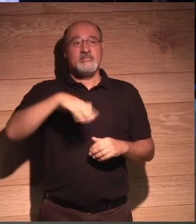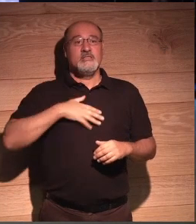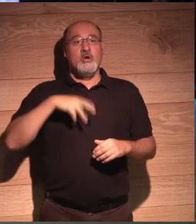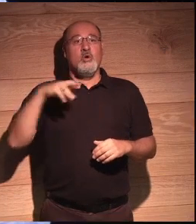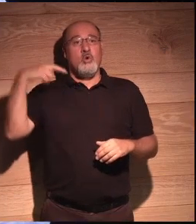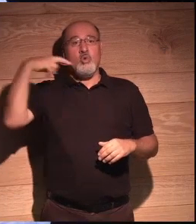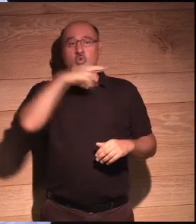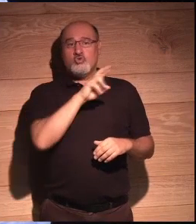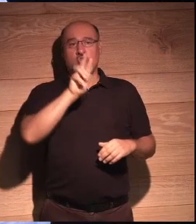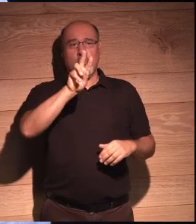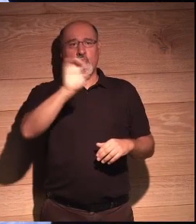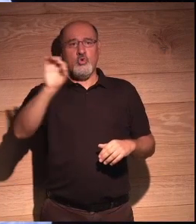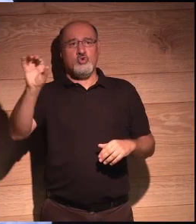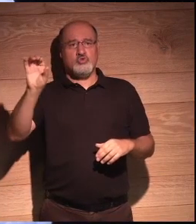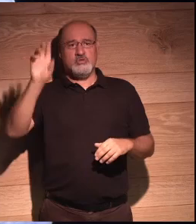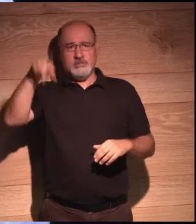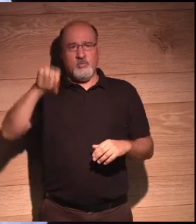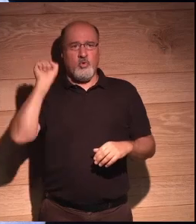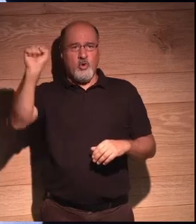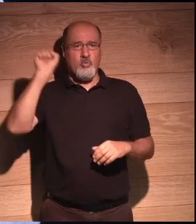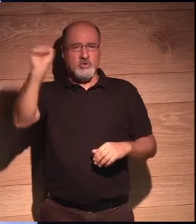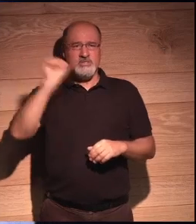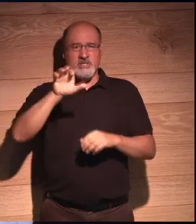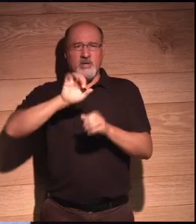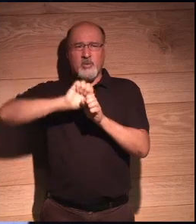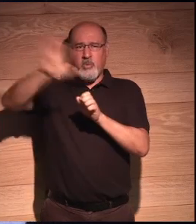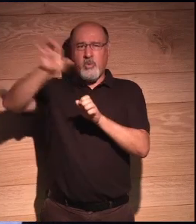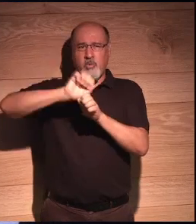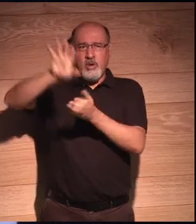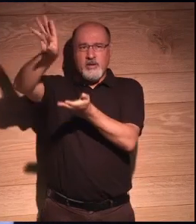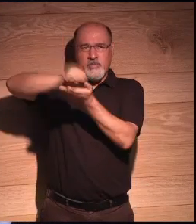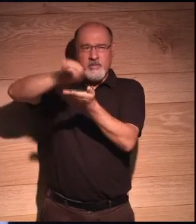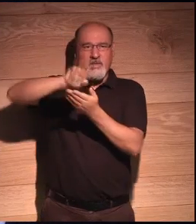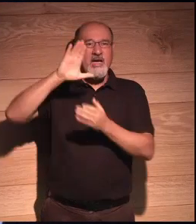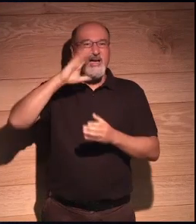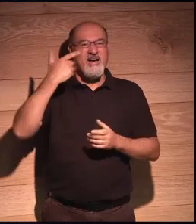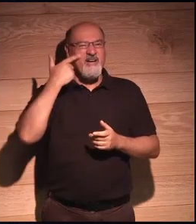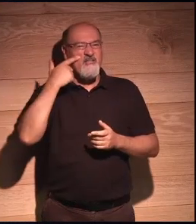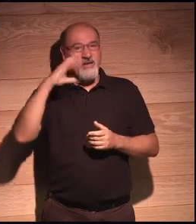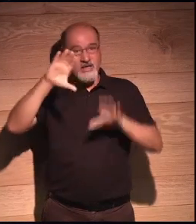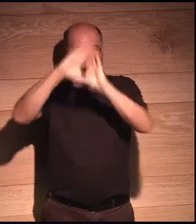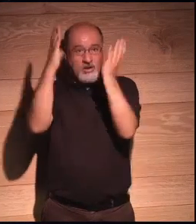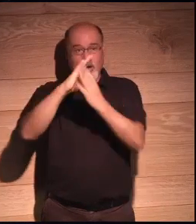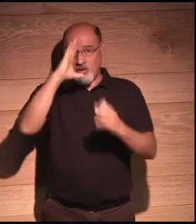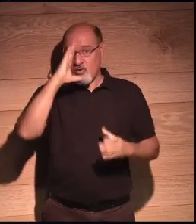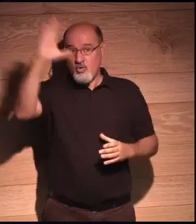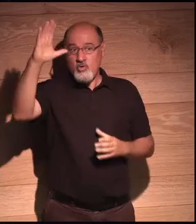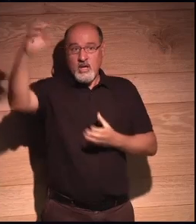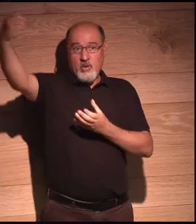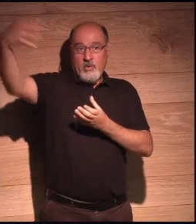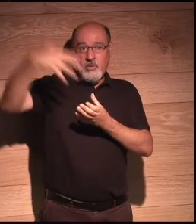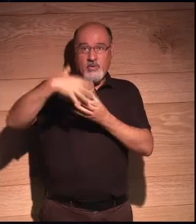Soviética enviaba sondas para ver si la radiofrecuencia que llegaba desde la Luna era real o no. Los primeros que